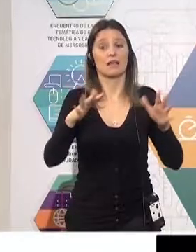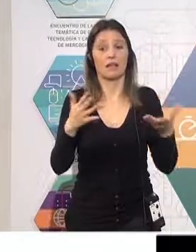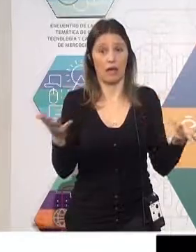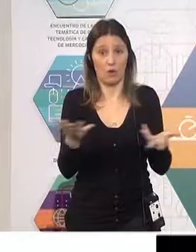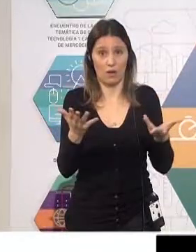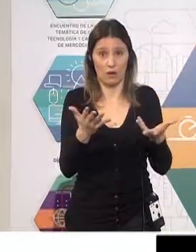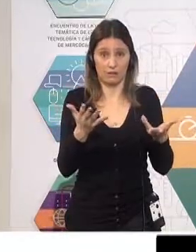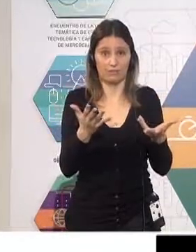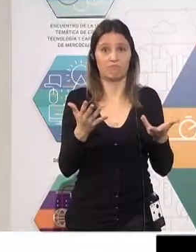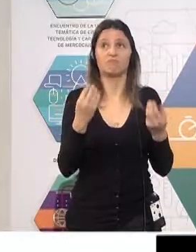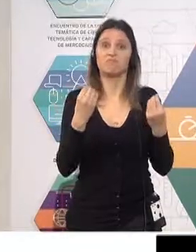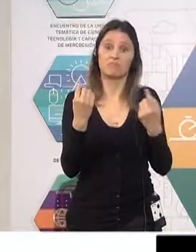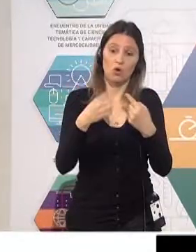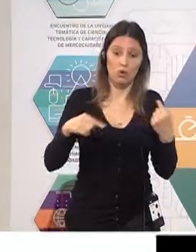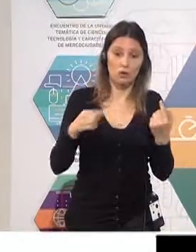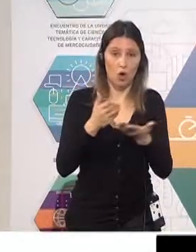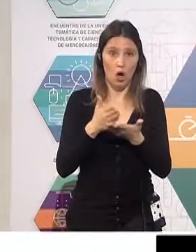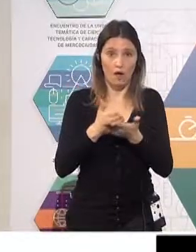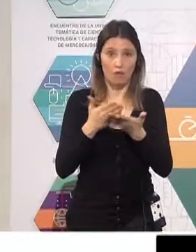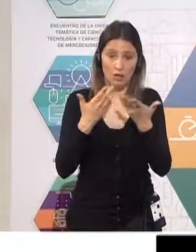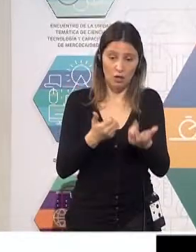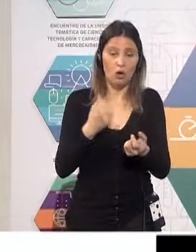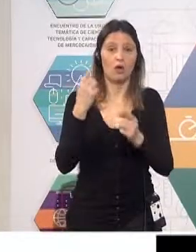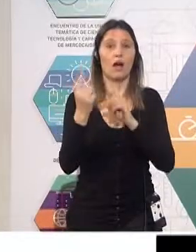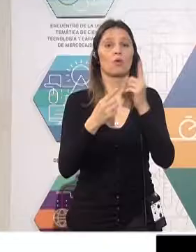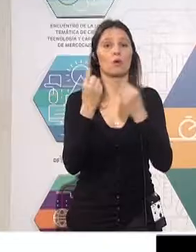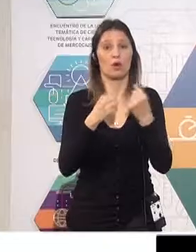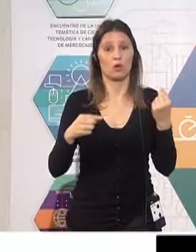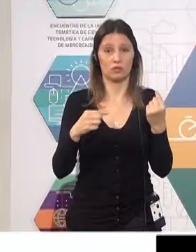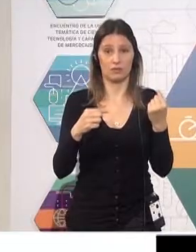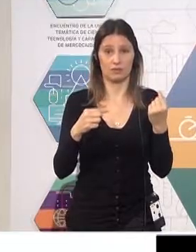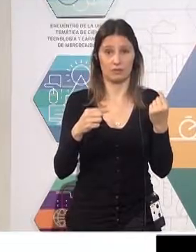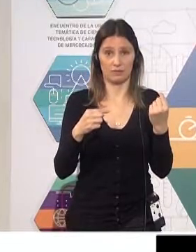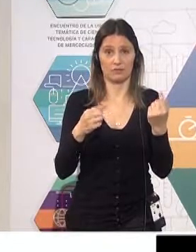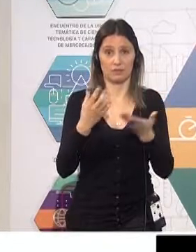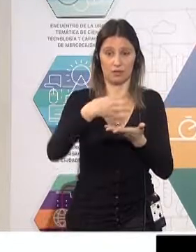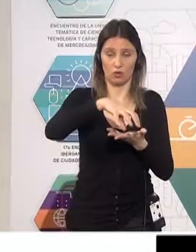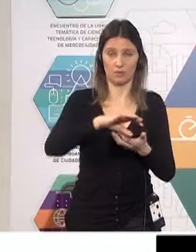concretamente y en que estamos colaborando con con algunos de los otros sectores